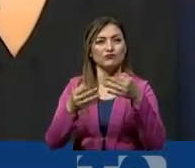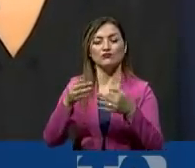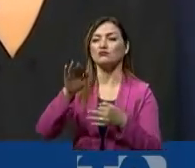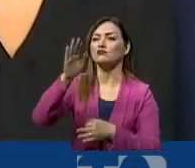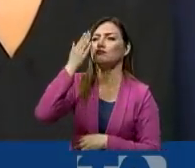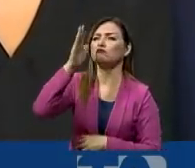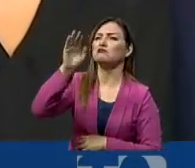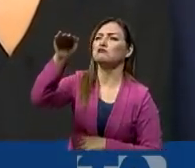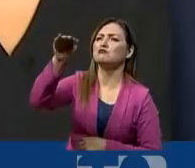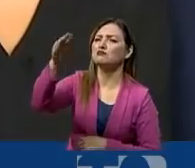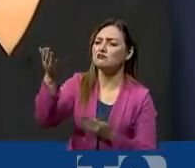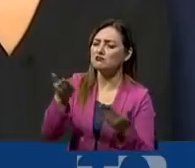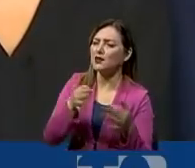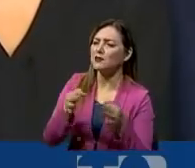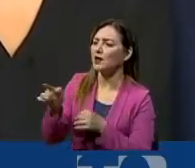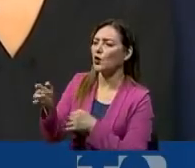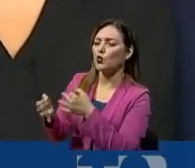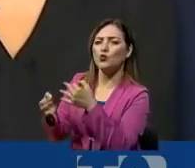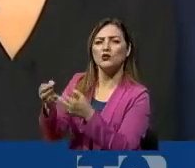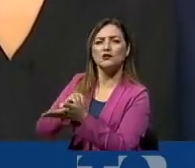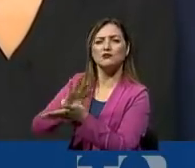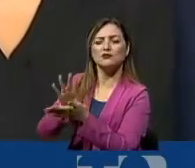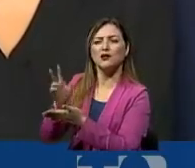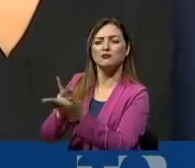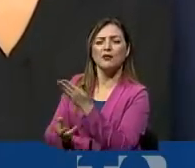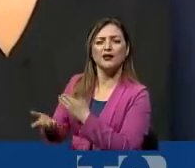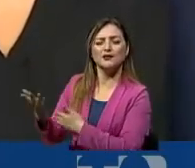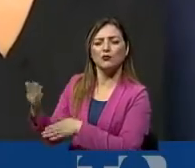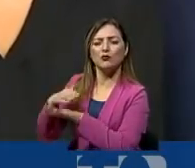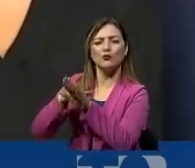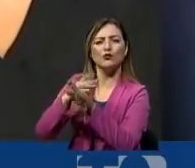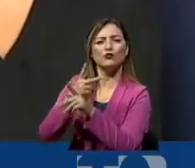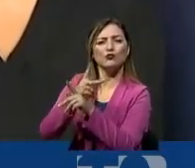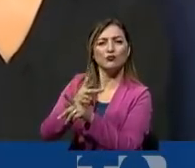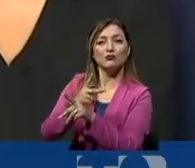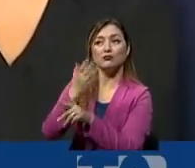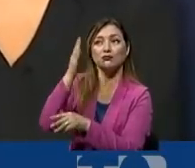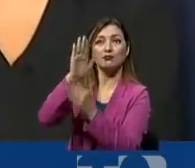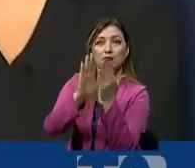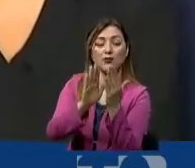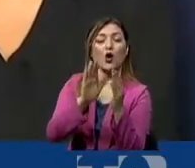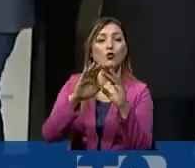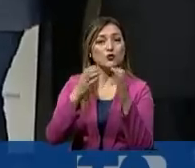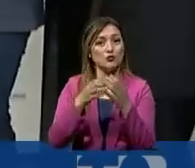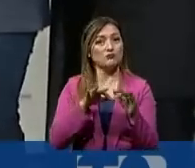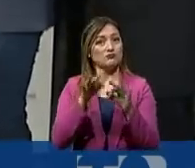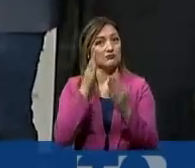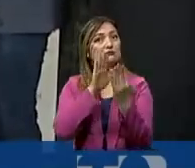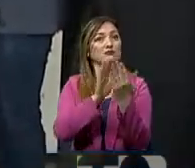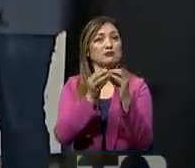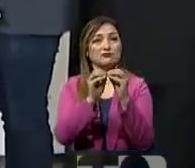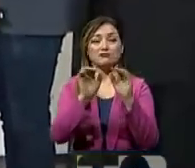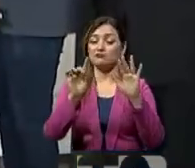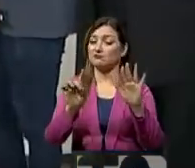está pasando en este momento entre la justicia y el poder legislativo, y tendrán que explicarlo en el Pleno y en las comisiones pertinentes. Los